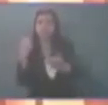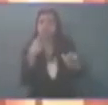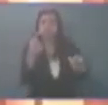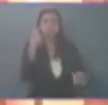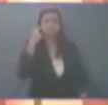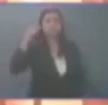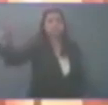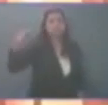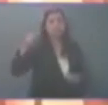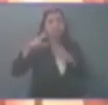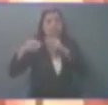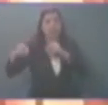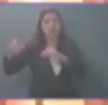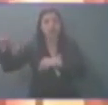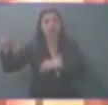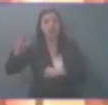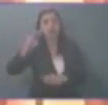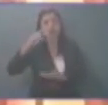en Managua.